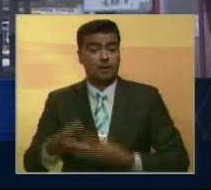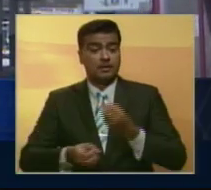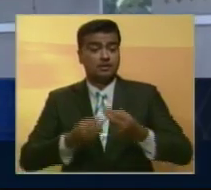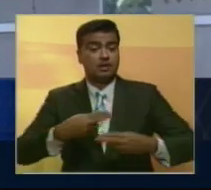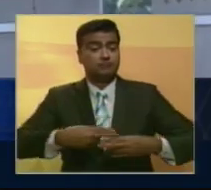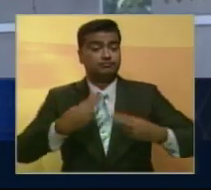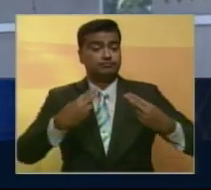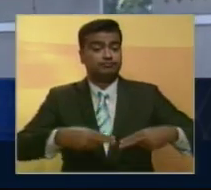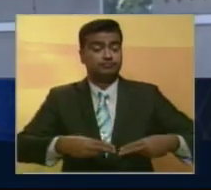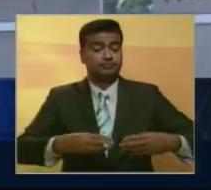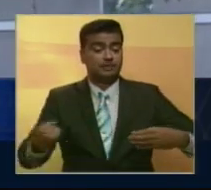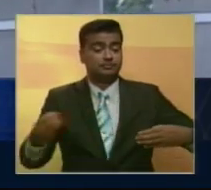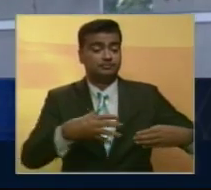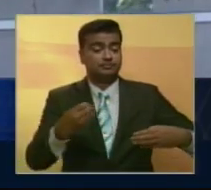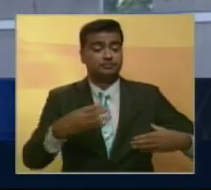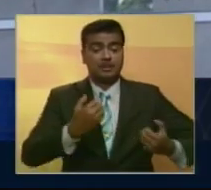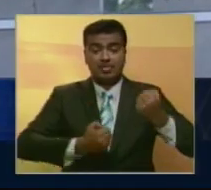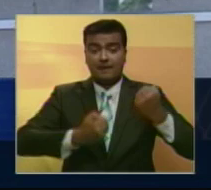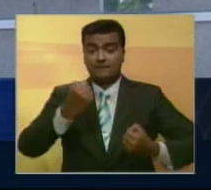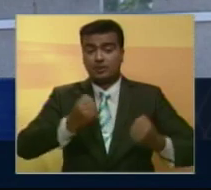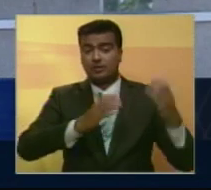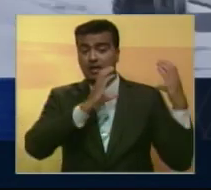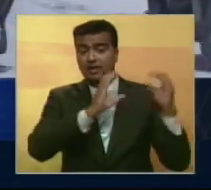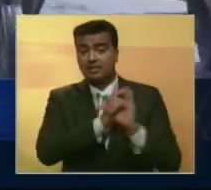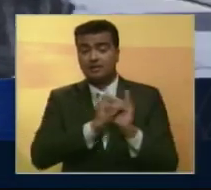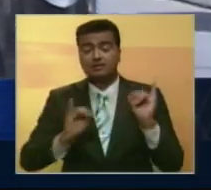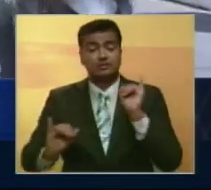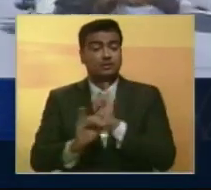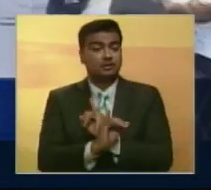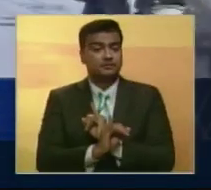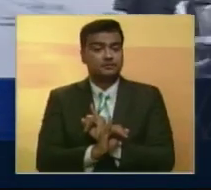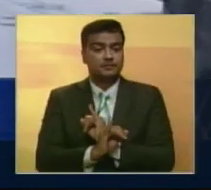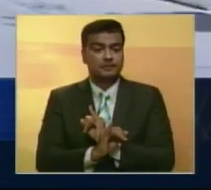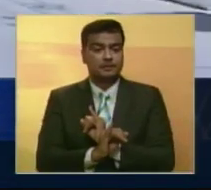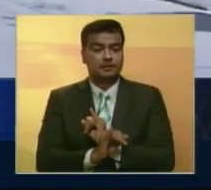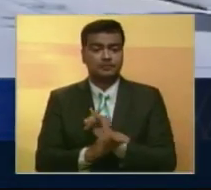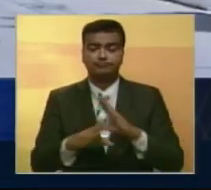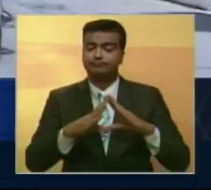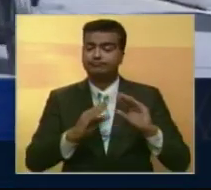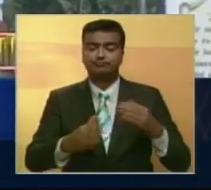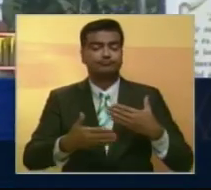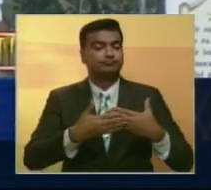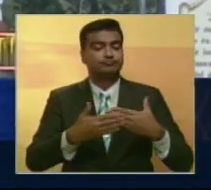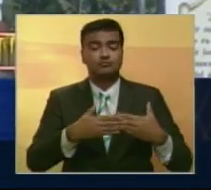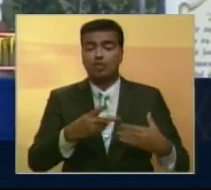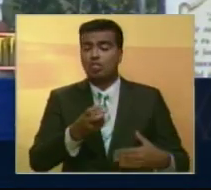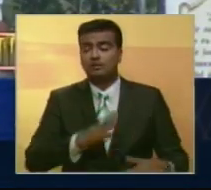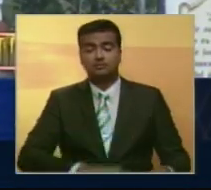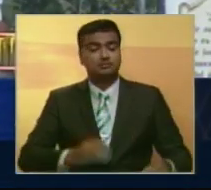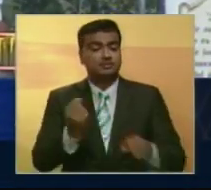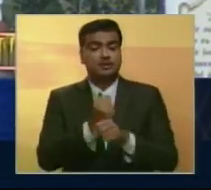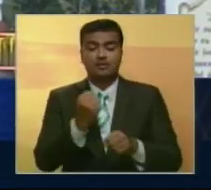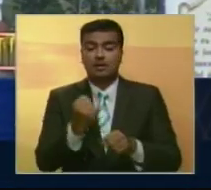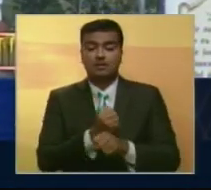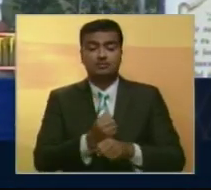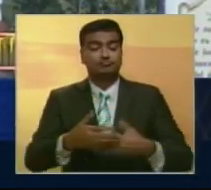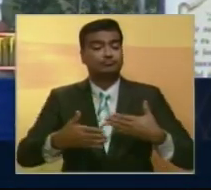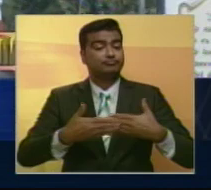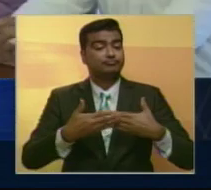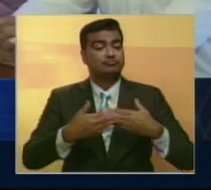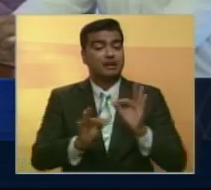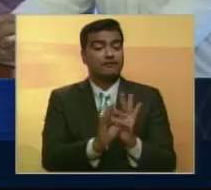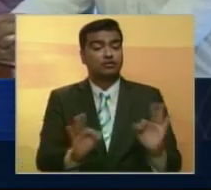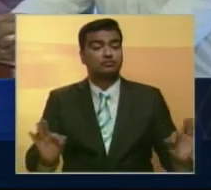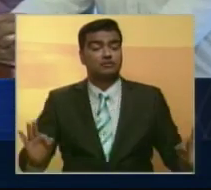aduaneros, almacenadoras y transporte de carga internacional están totalmente paralizados tras cierre de la frontera. El sector